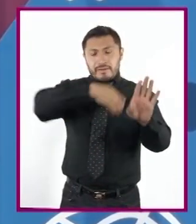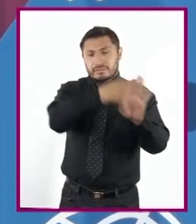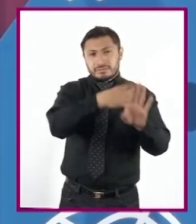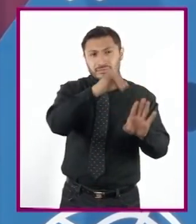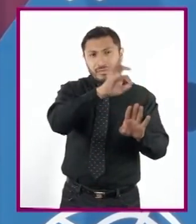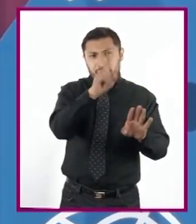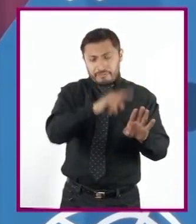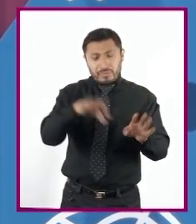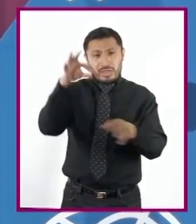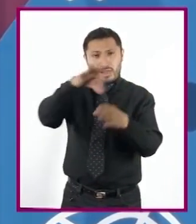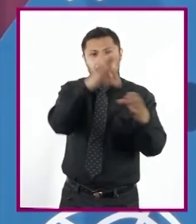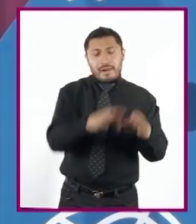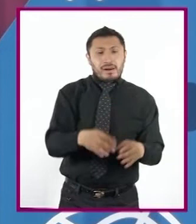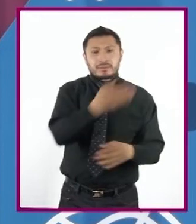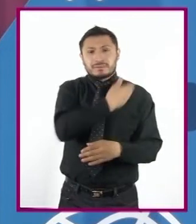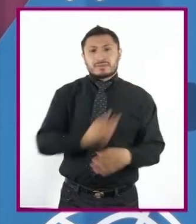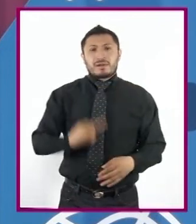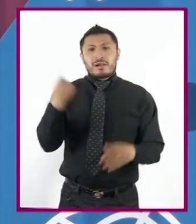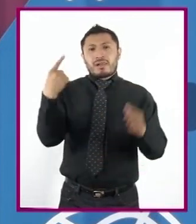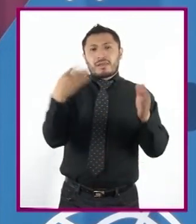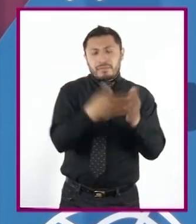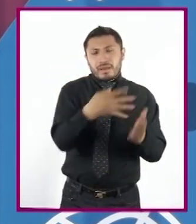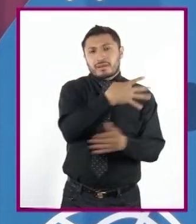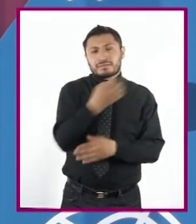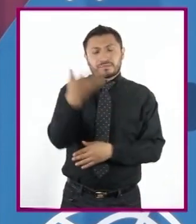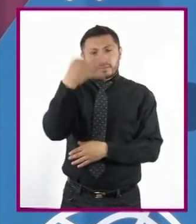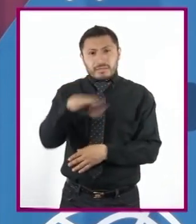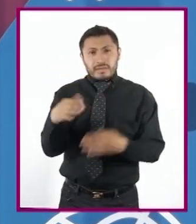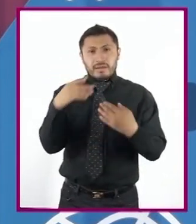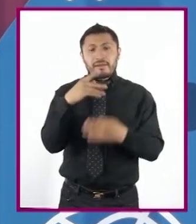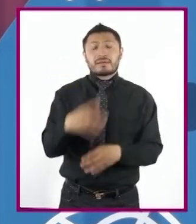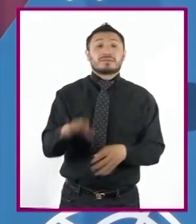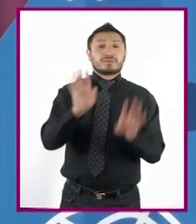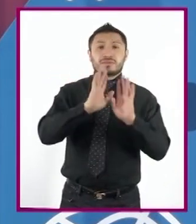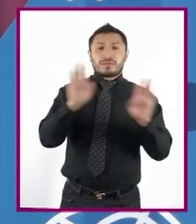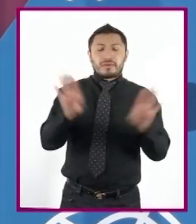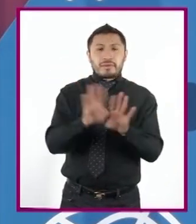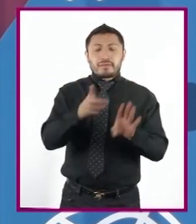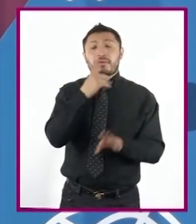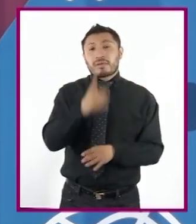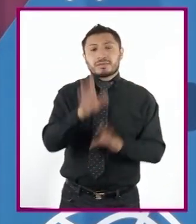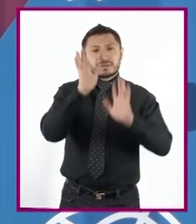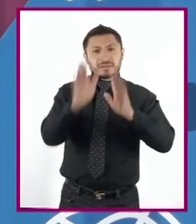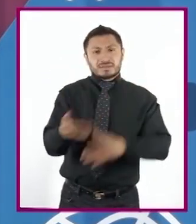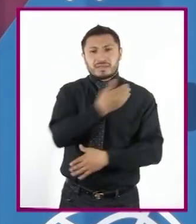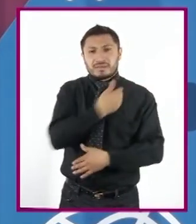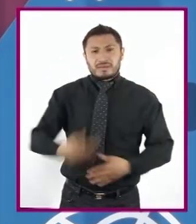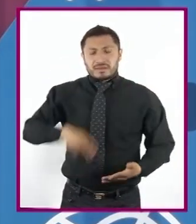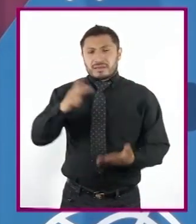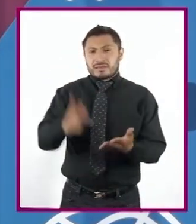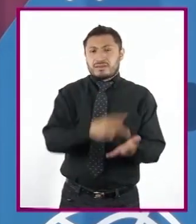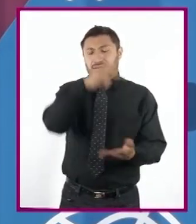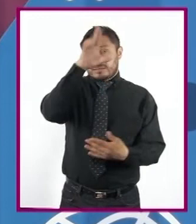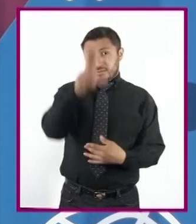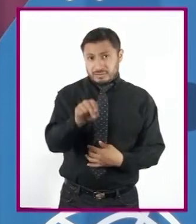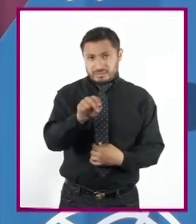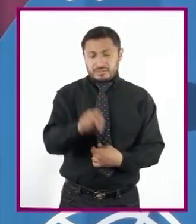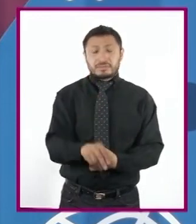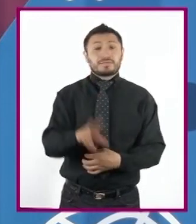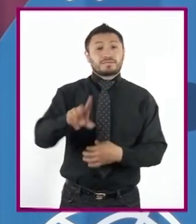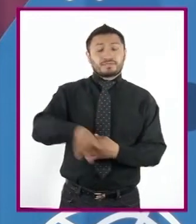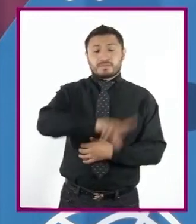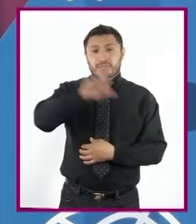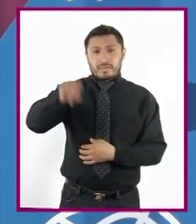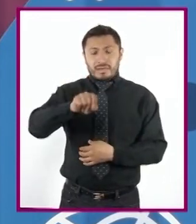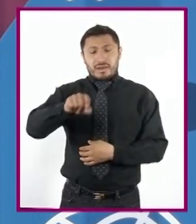elecciones presidenciales de 1910 bajo el lema de sufragio efectivo, no reelección. Luego de ser